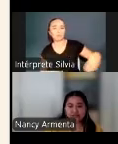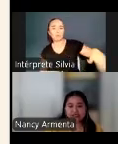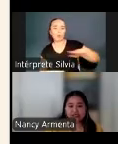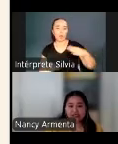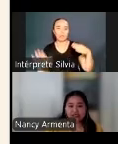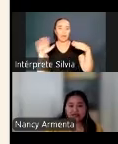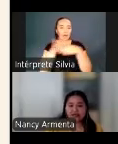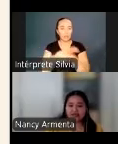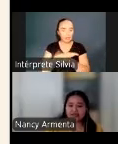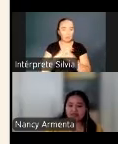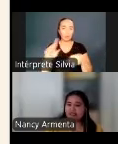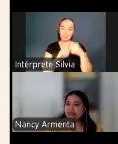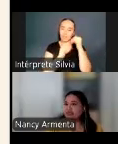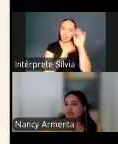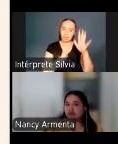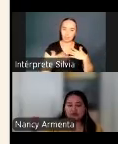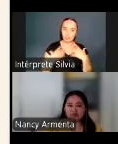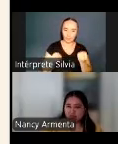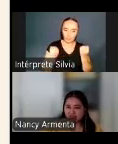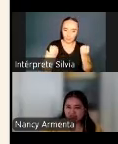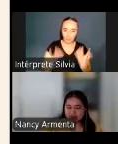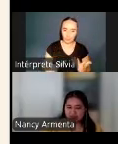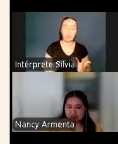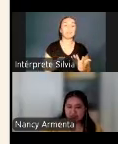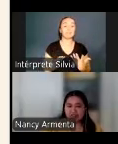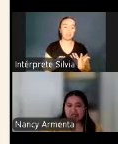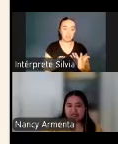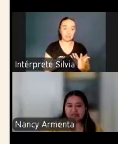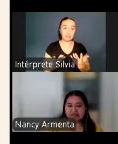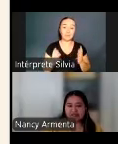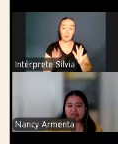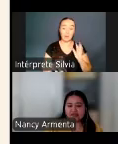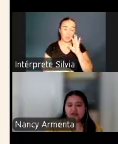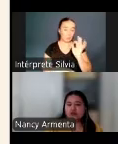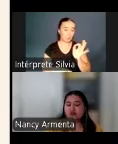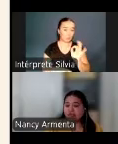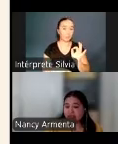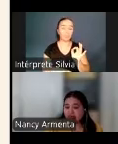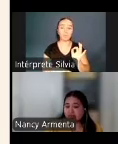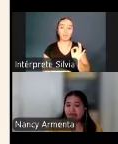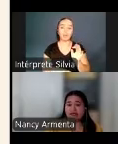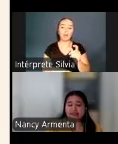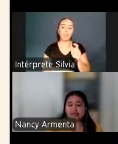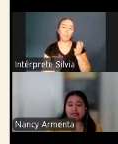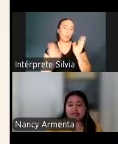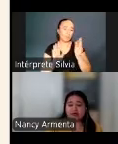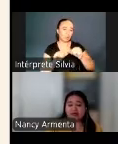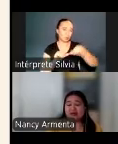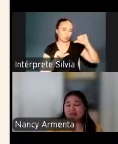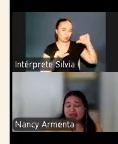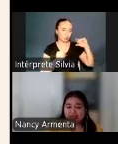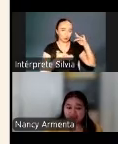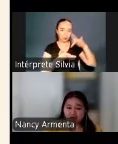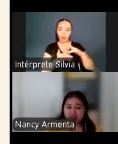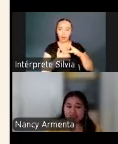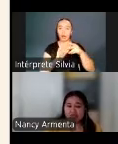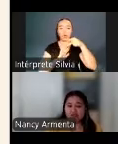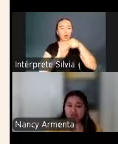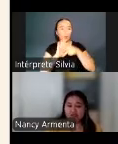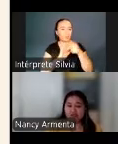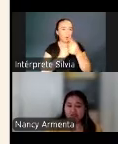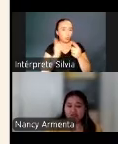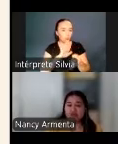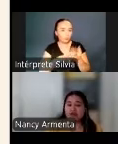sanitaria, la verdad es que en distintos momentos se han establecido normativas, la manera en que se organizan